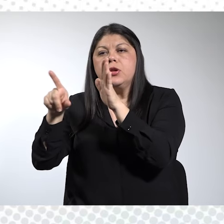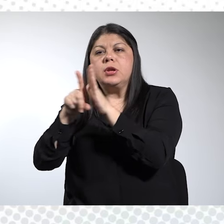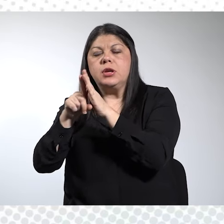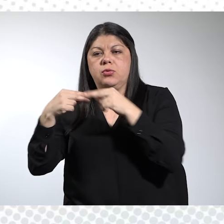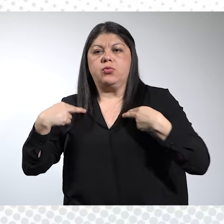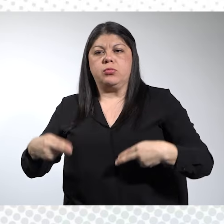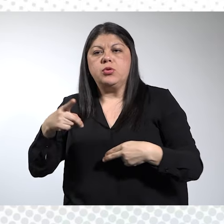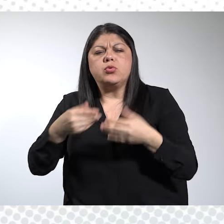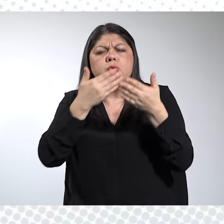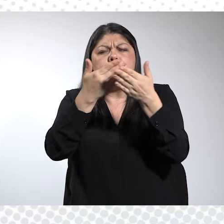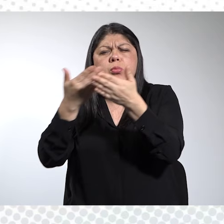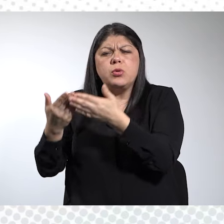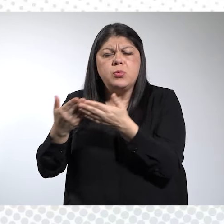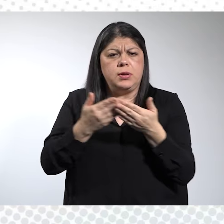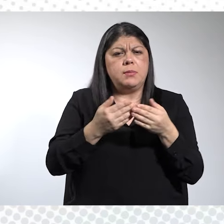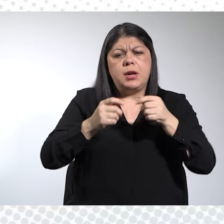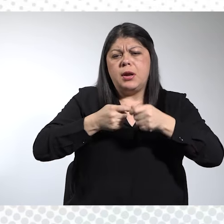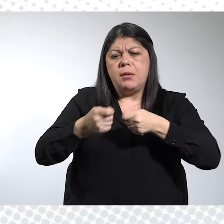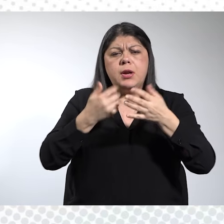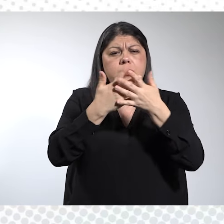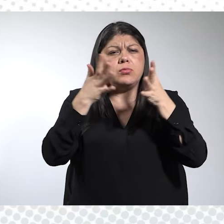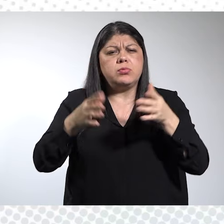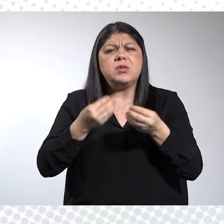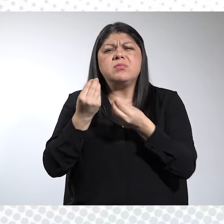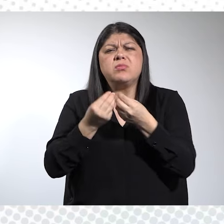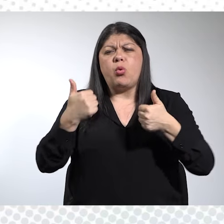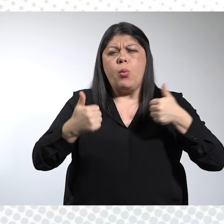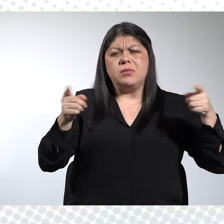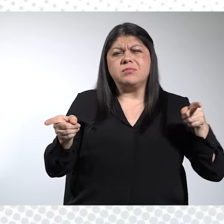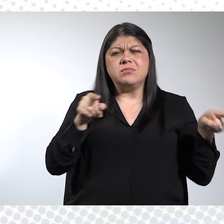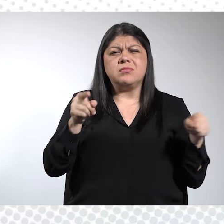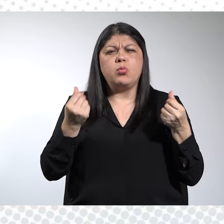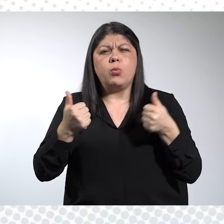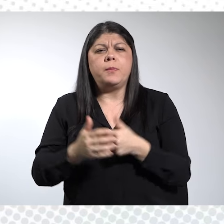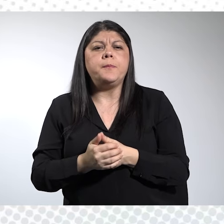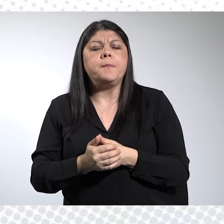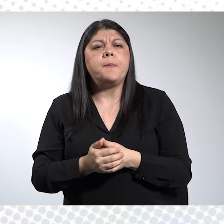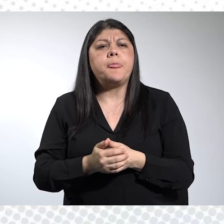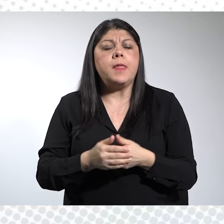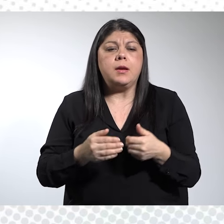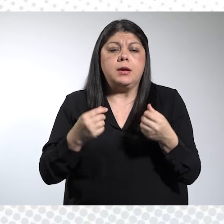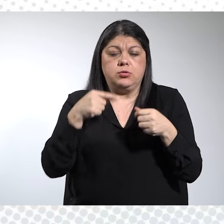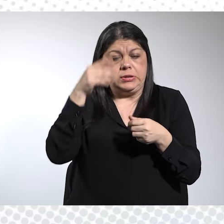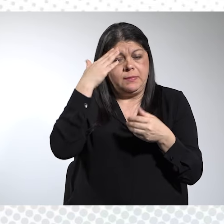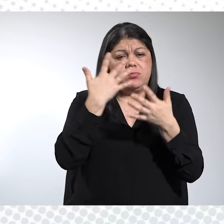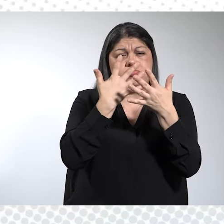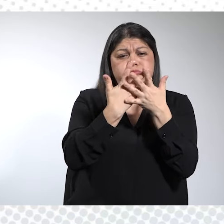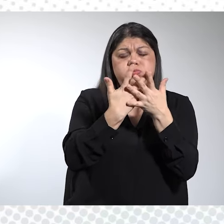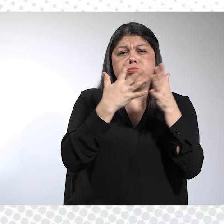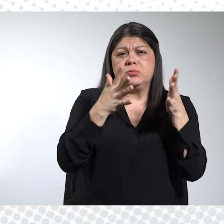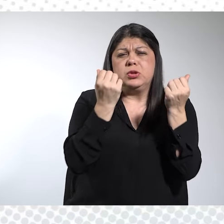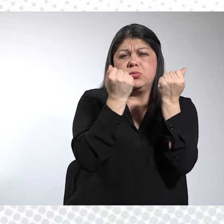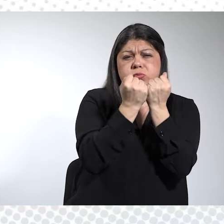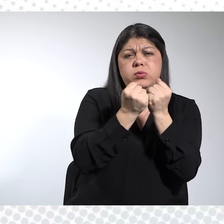humanos. ¿Cuál sería su propuesta para el manejo de la población privada de libertad? Bueno, tenemos el problema del hacinamiento carcelario,